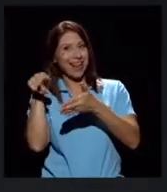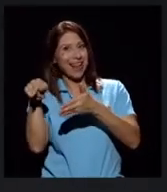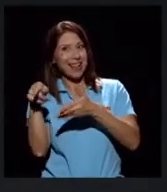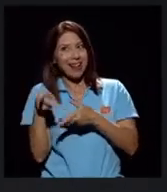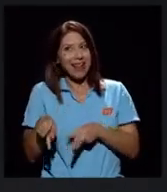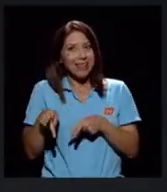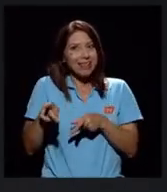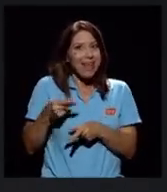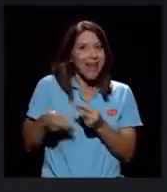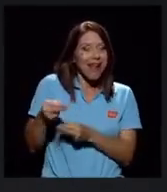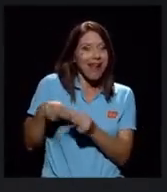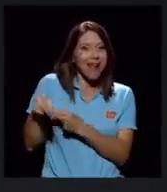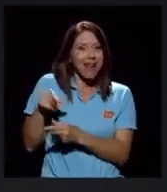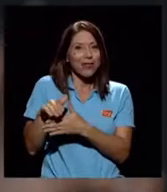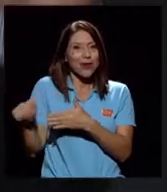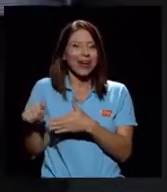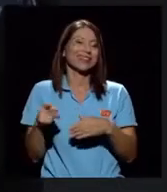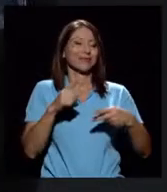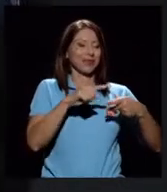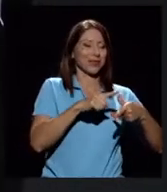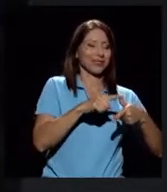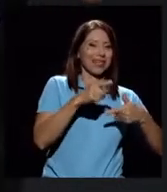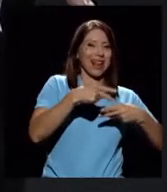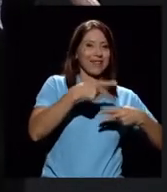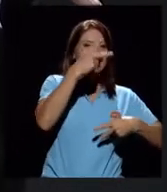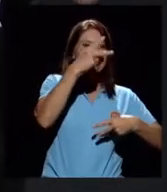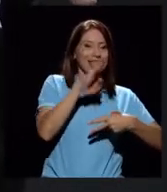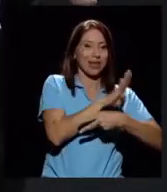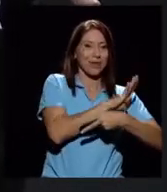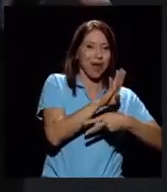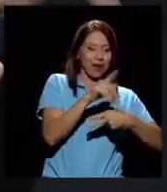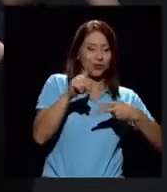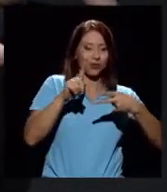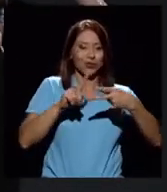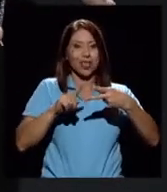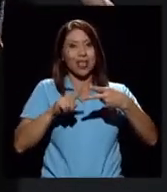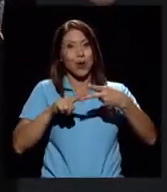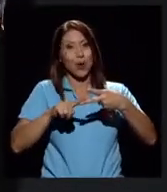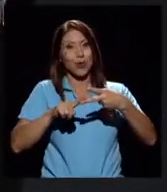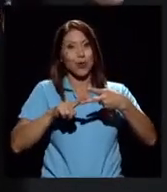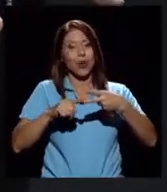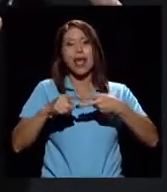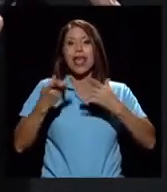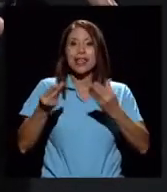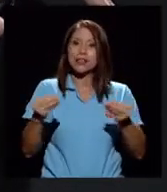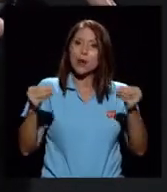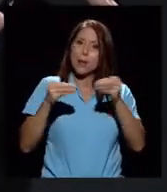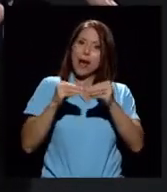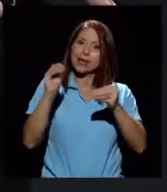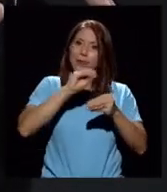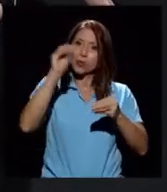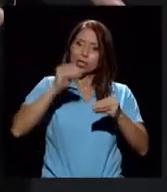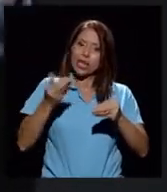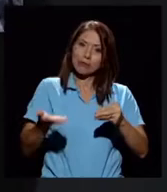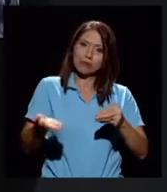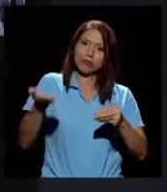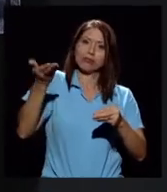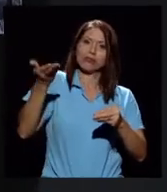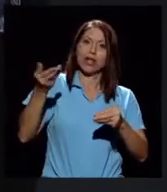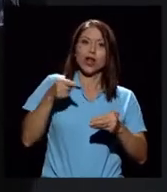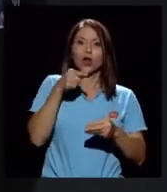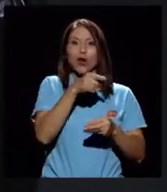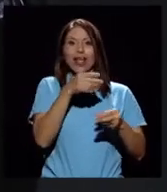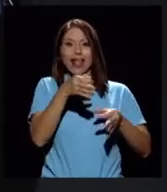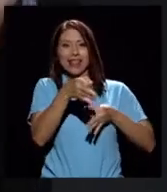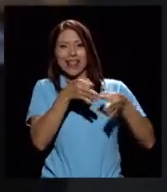bancos donde la gente y el otro es lo que sería como el mercado mayorista que es precisamente lo que don jorge describió y que se